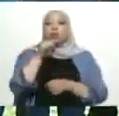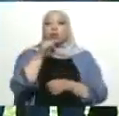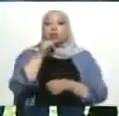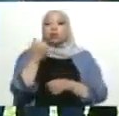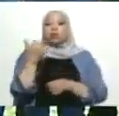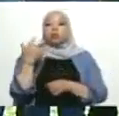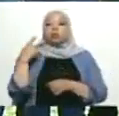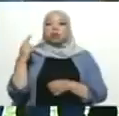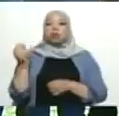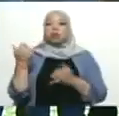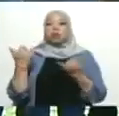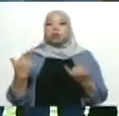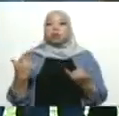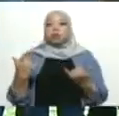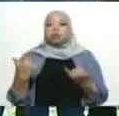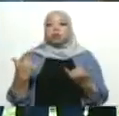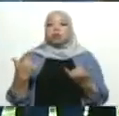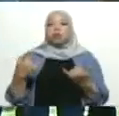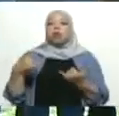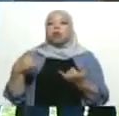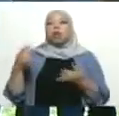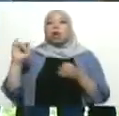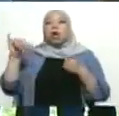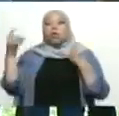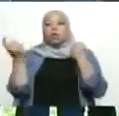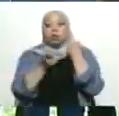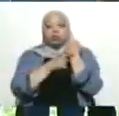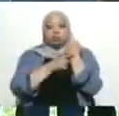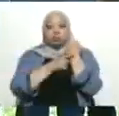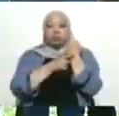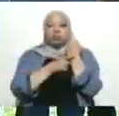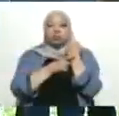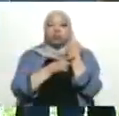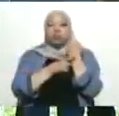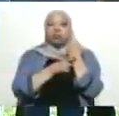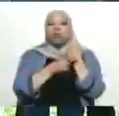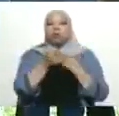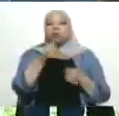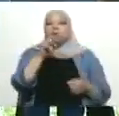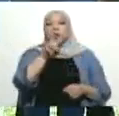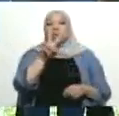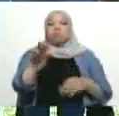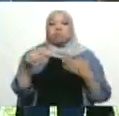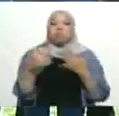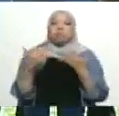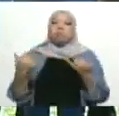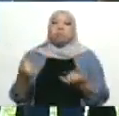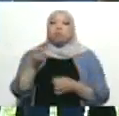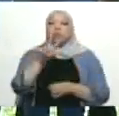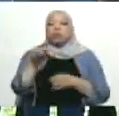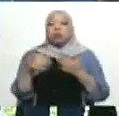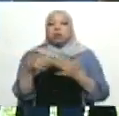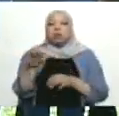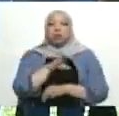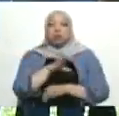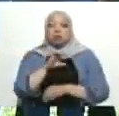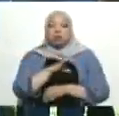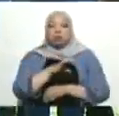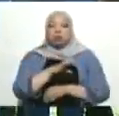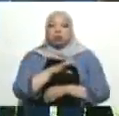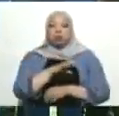Fuimos a atender a Juanito Alimaña, creo que fue, ¿qué día? El 22, ¿verdad? 22 de enero.